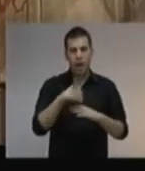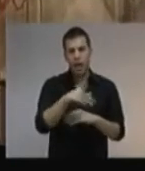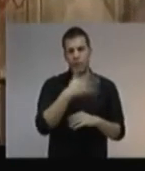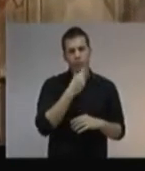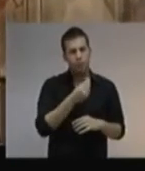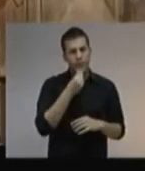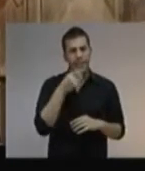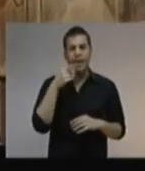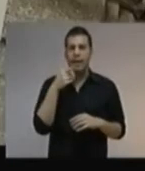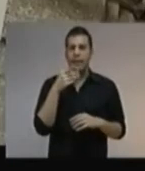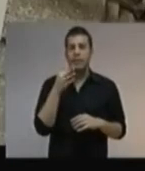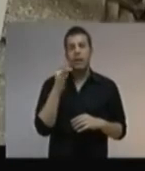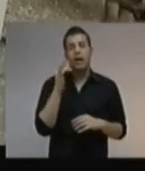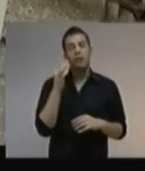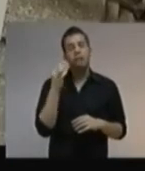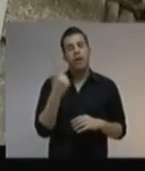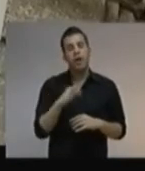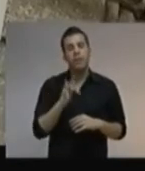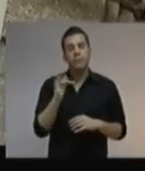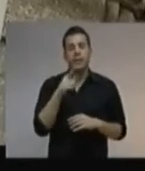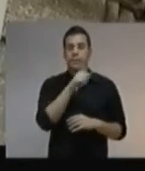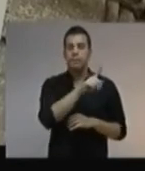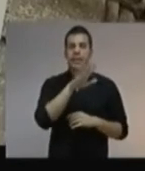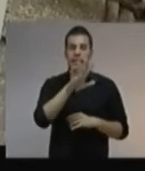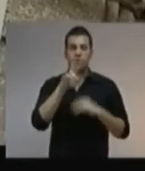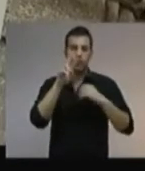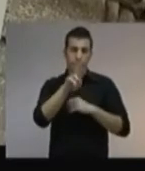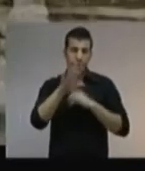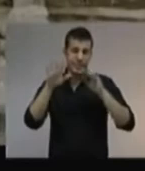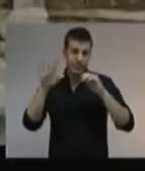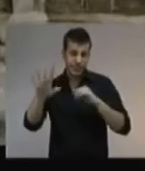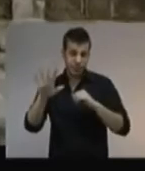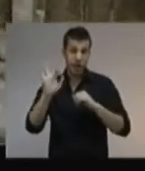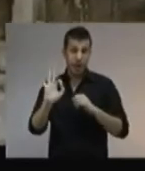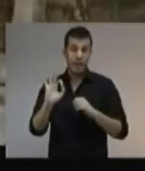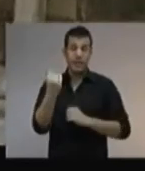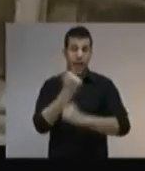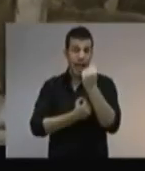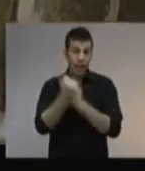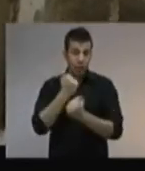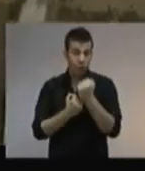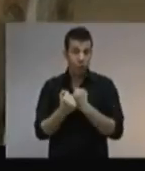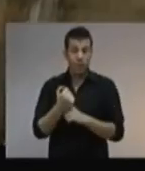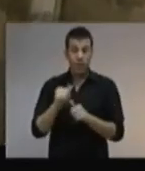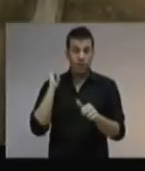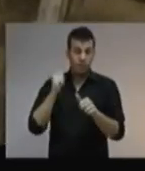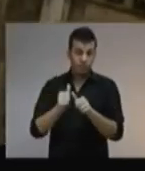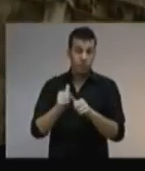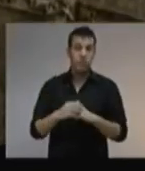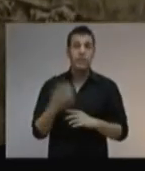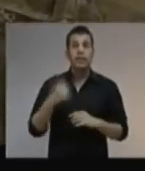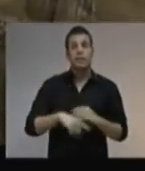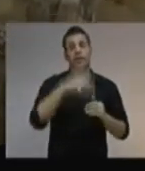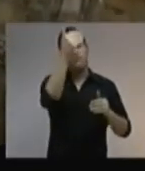arquitecturas, cuya portada más antigua efectivamente es hacia 1525, es representativo de aquella economía azucarera de la